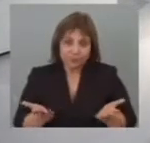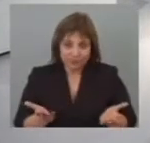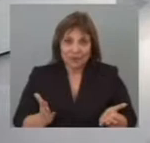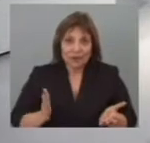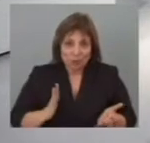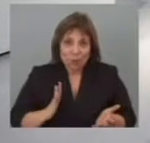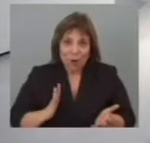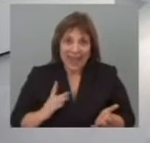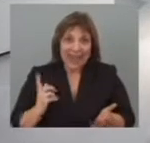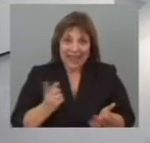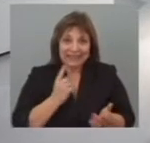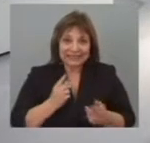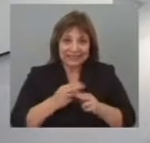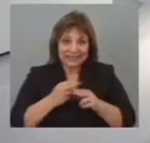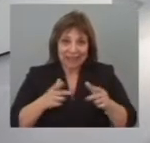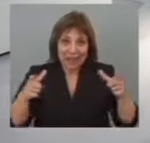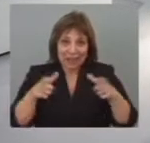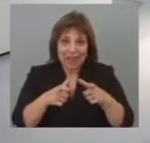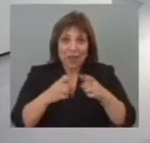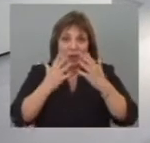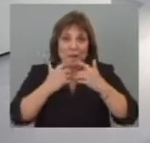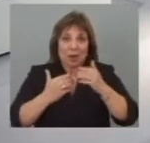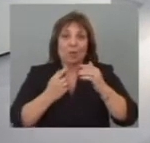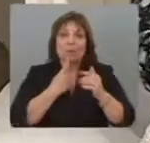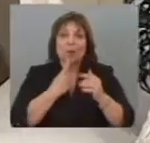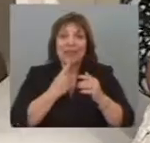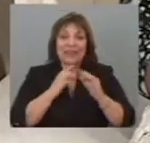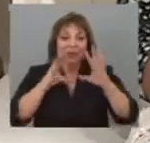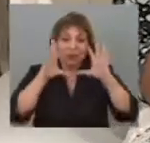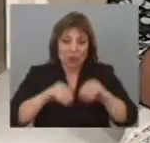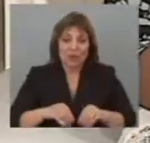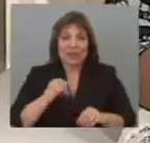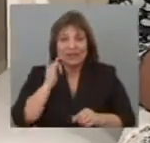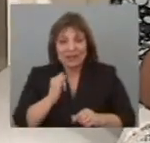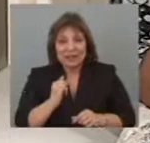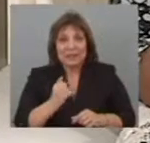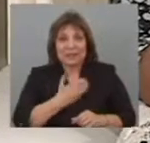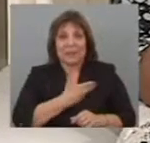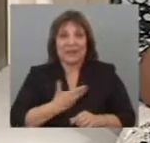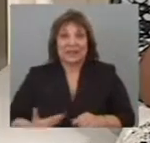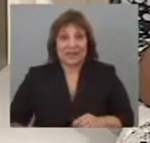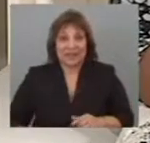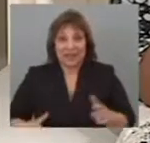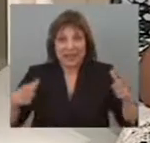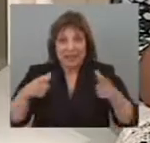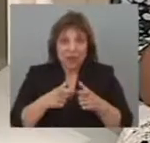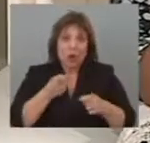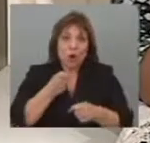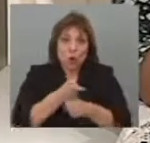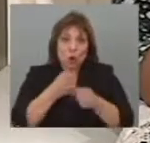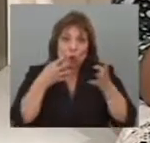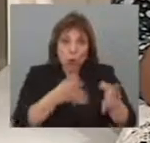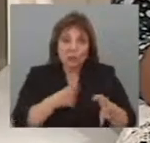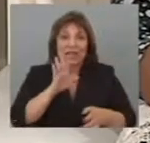InMujeres es el organismo, como organismo rector de las políticas de género, es quien preside el Consejo Consultivo de Lucha contra la